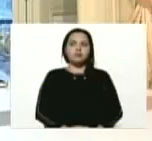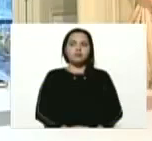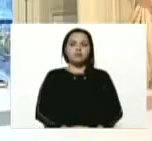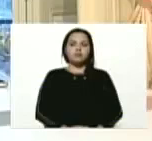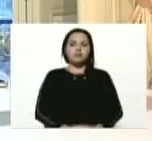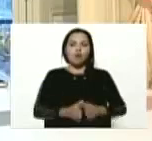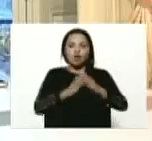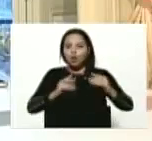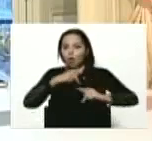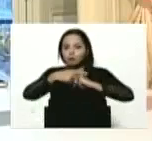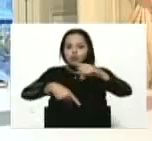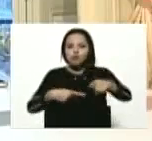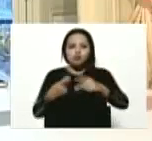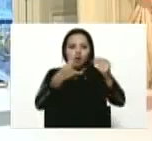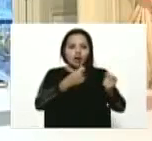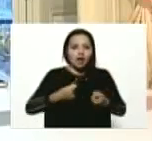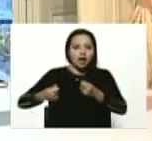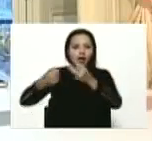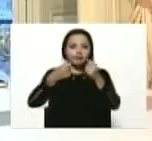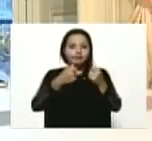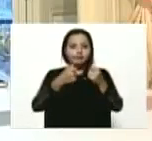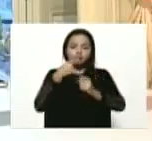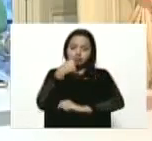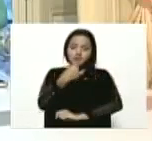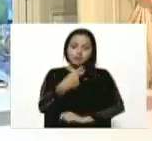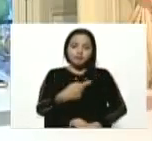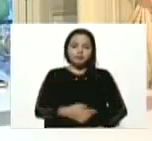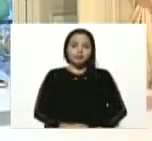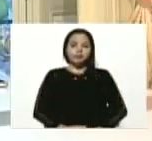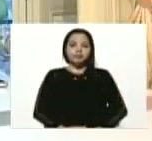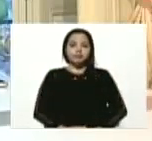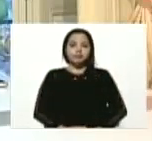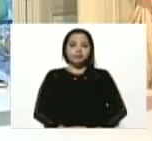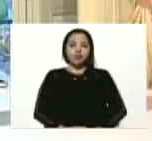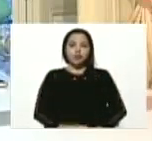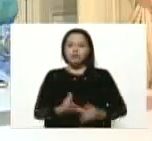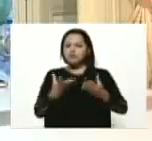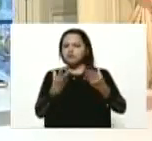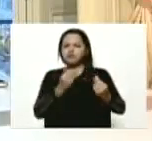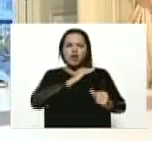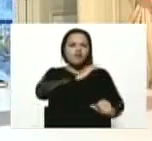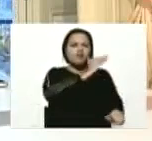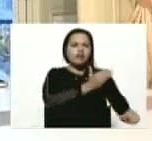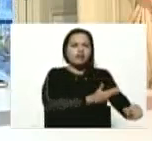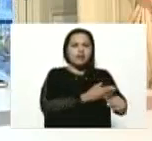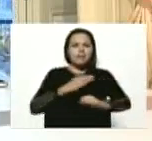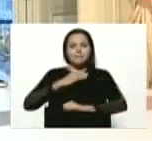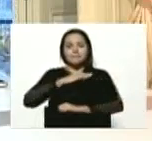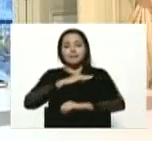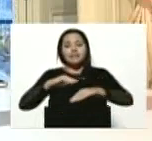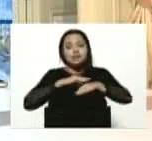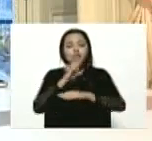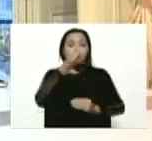todo el proceso económico, diríamos. Ahí entra con mucha fuerza el Ministerio de